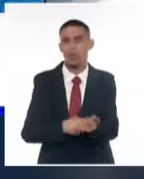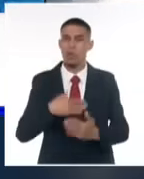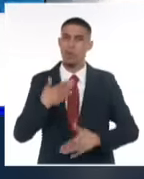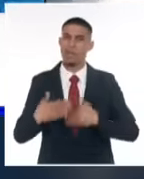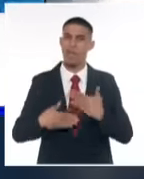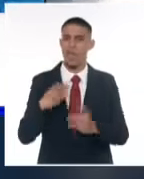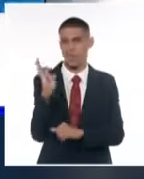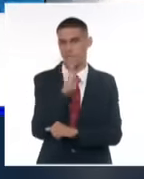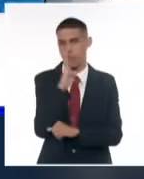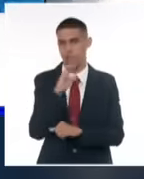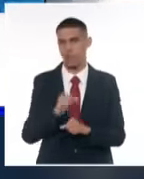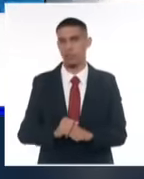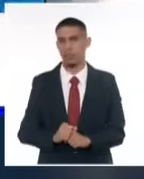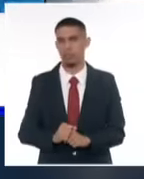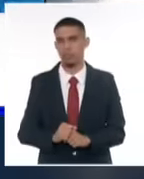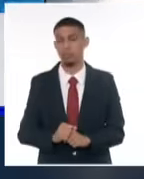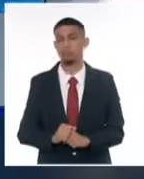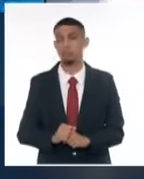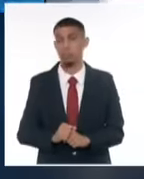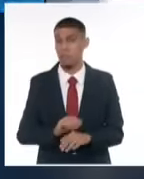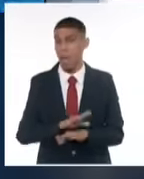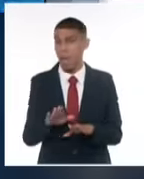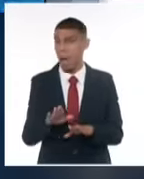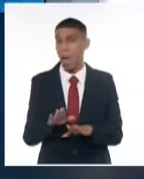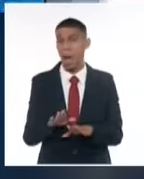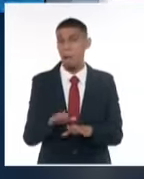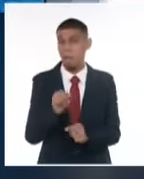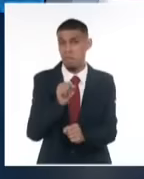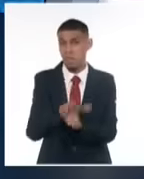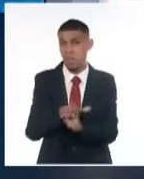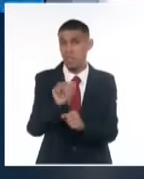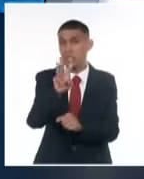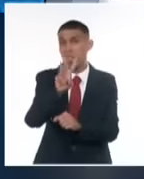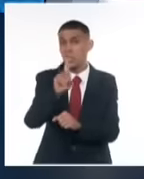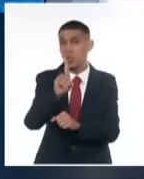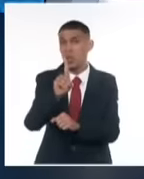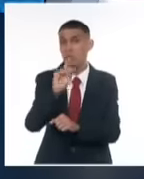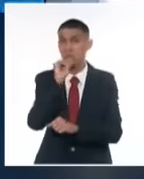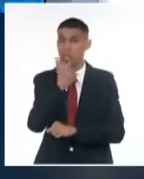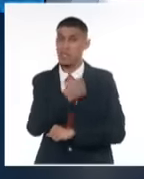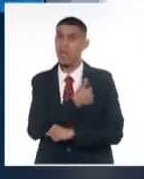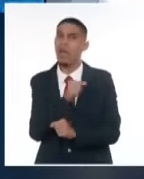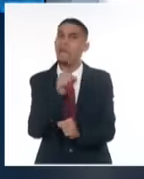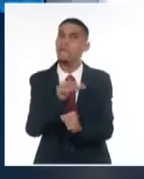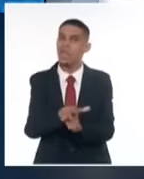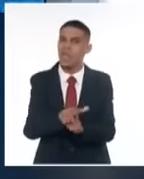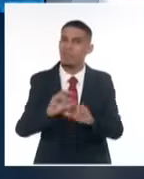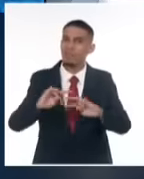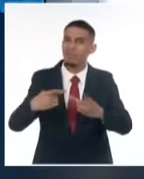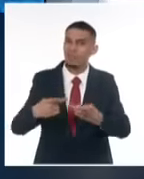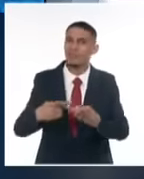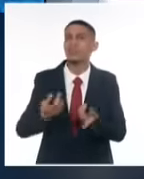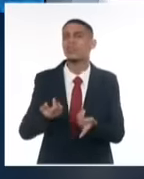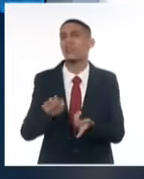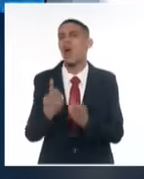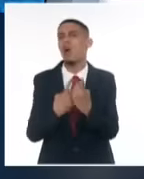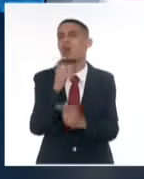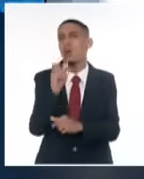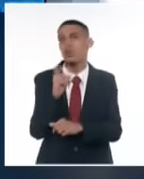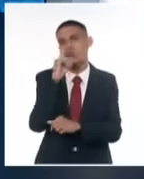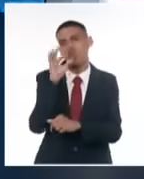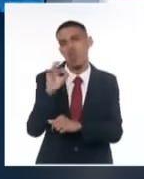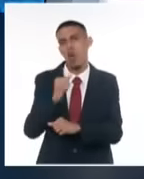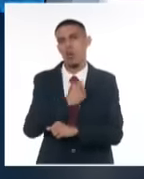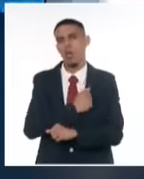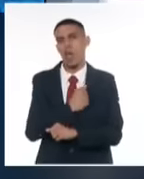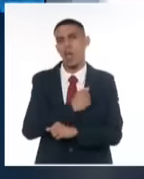Sin embargo, mientras se aproximan esas fechas, se vuelven a organizar acciones que buscan que el fin de año quede marcado por el